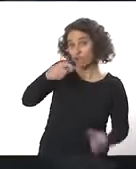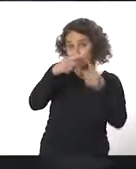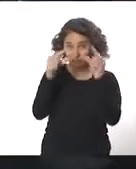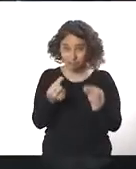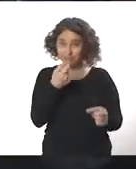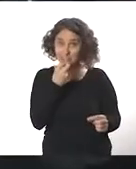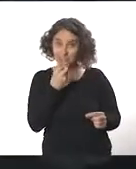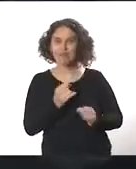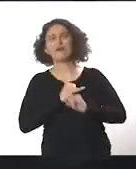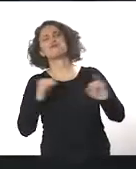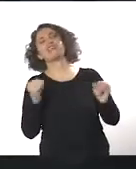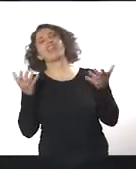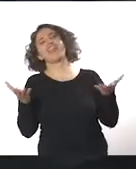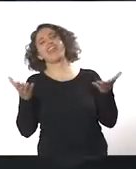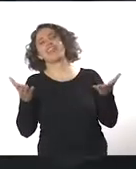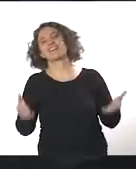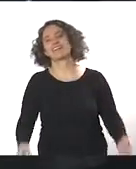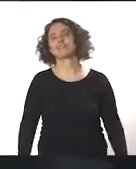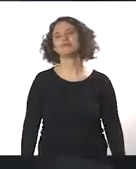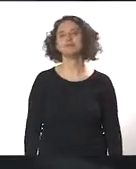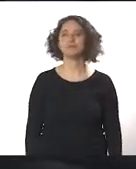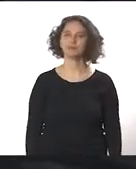bizcochos. Por fin el bizcocho. Sí, se lo vas.